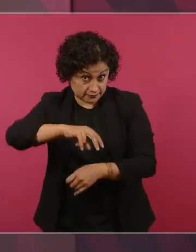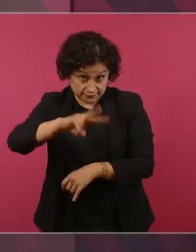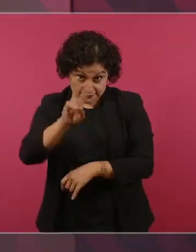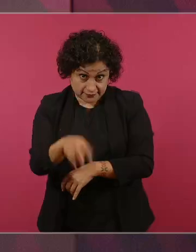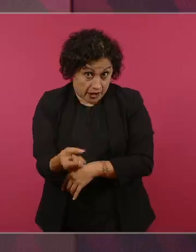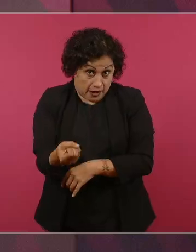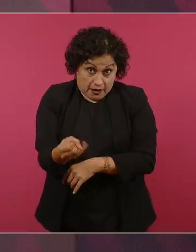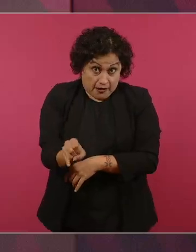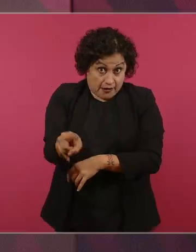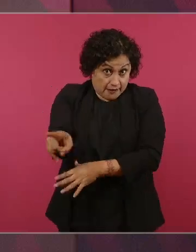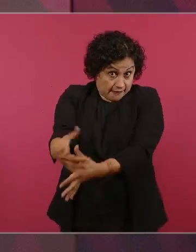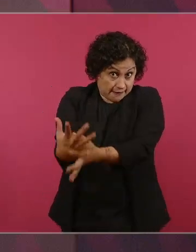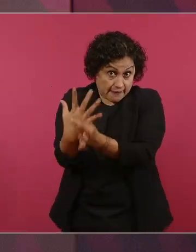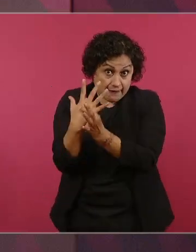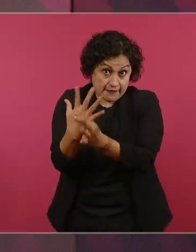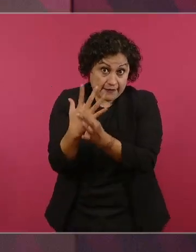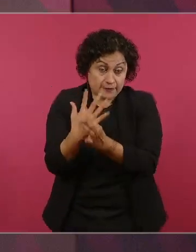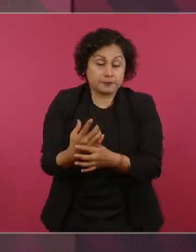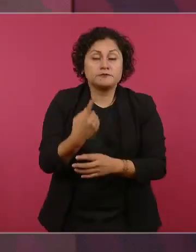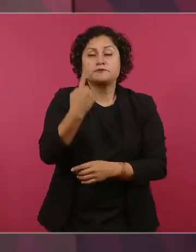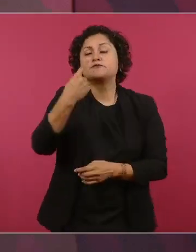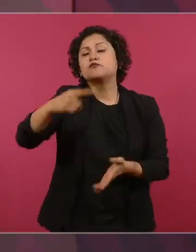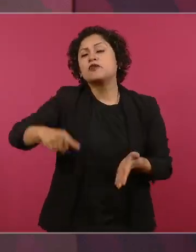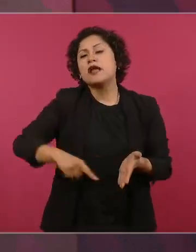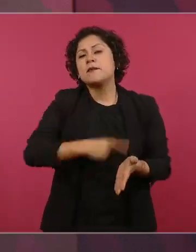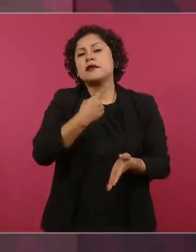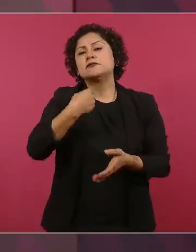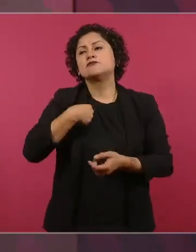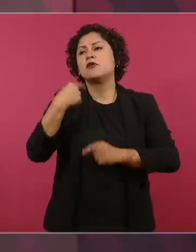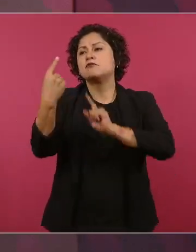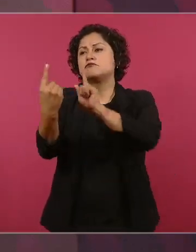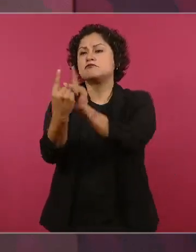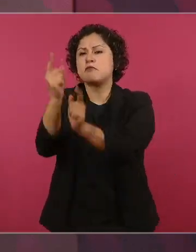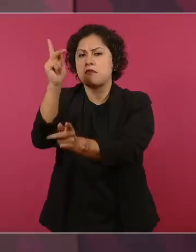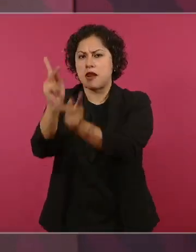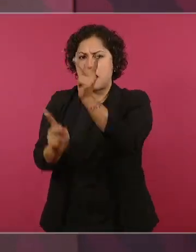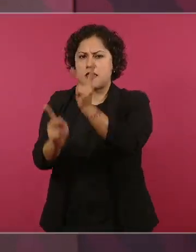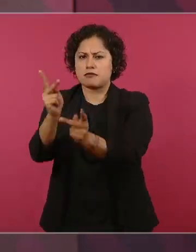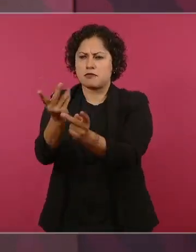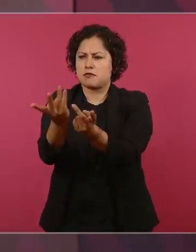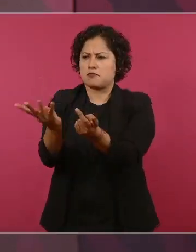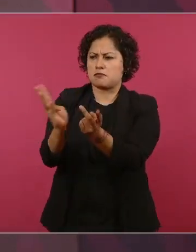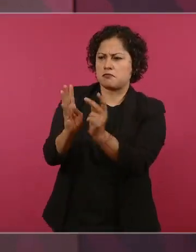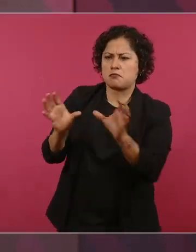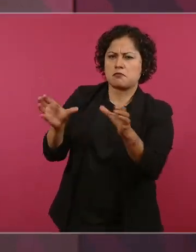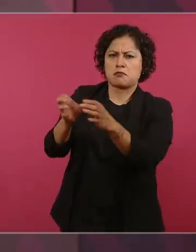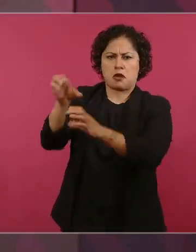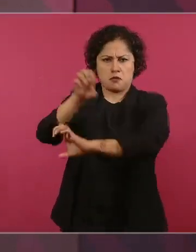una vez me tocó hablar con él y con un grupo de empresarios, y él,